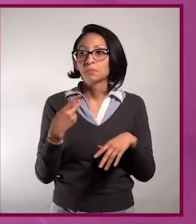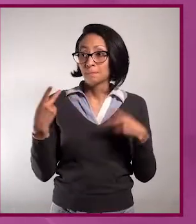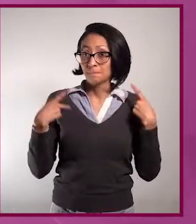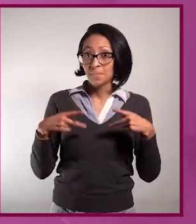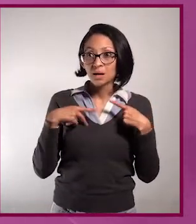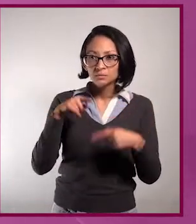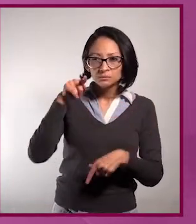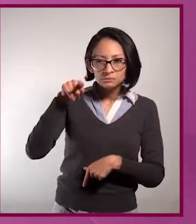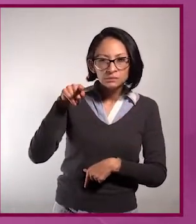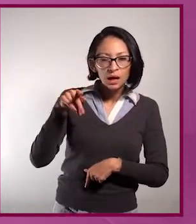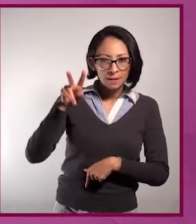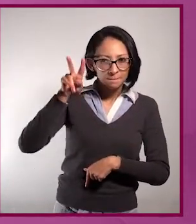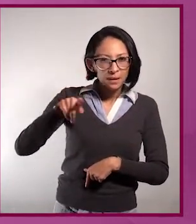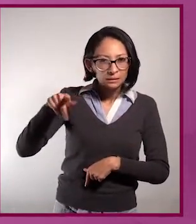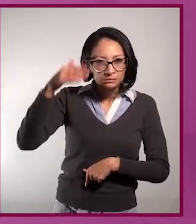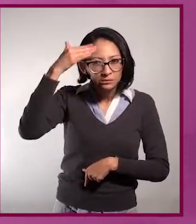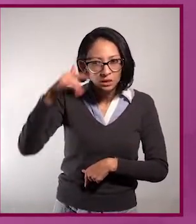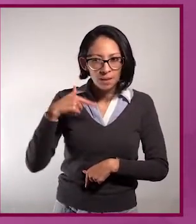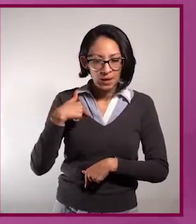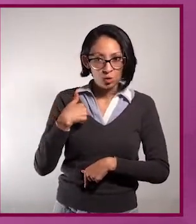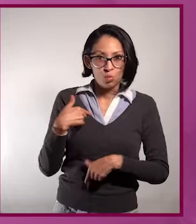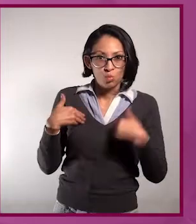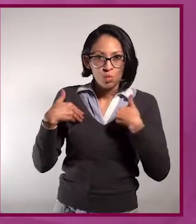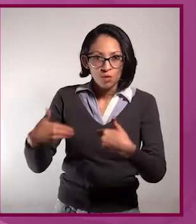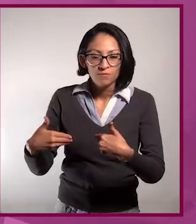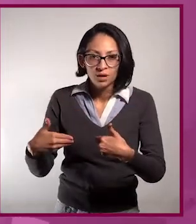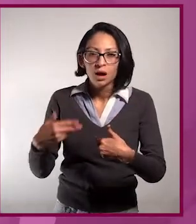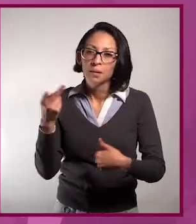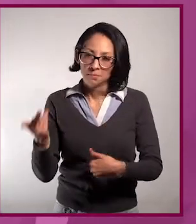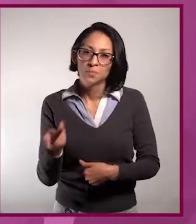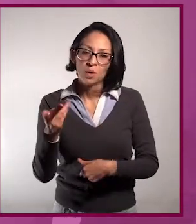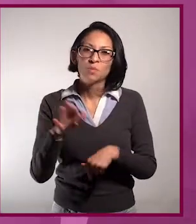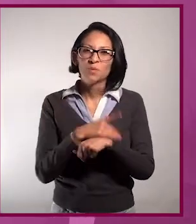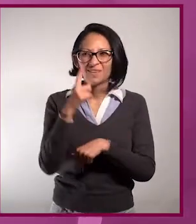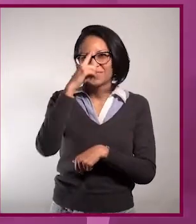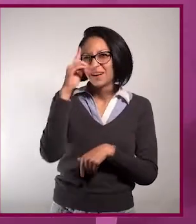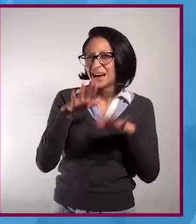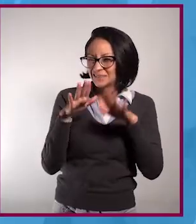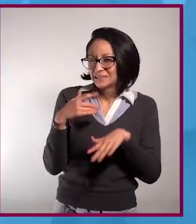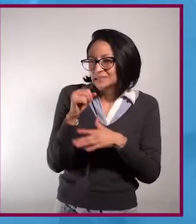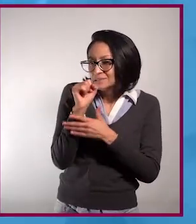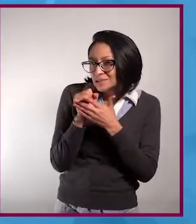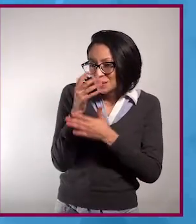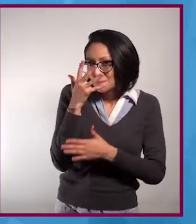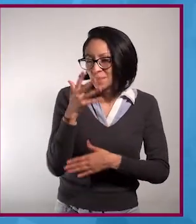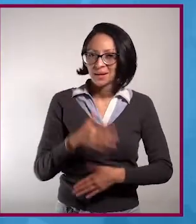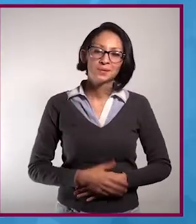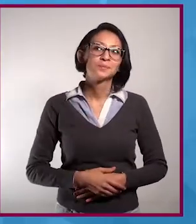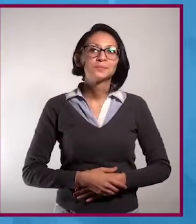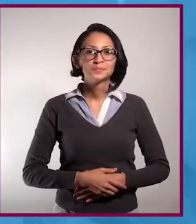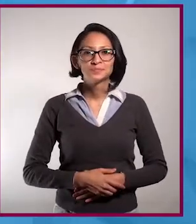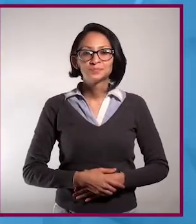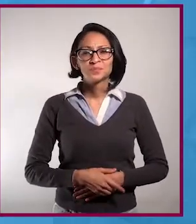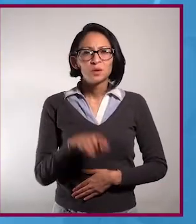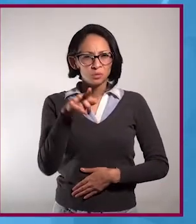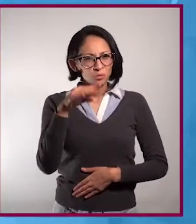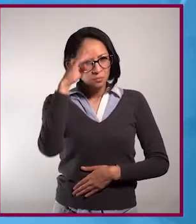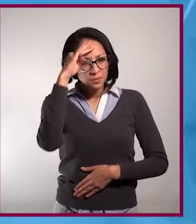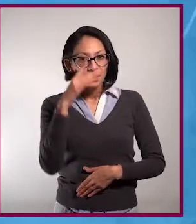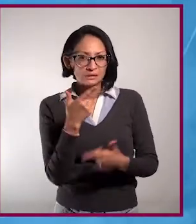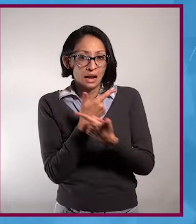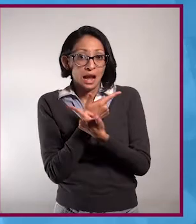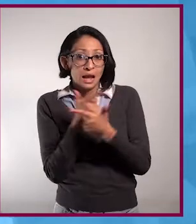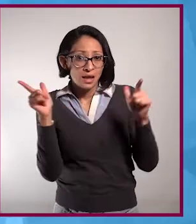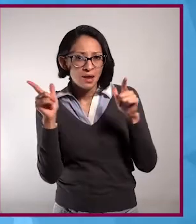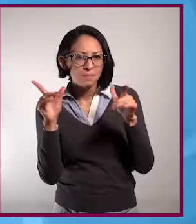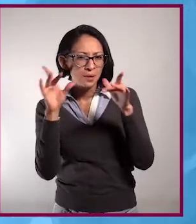alguna persona que de verdad pues le tenga confianza porque pues en sí no es fácil hablar del tema. ¿Consideras que se puede hablar libremente sobre